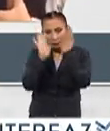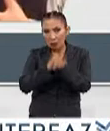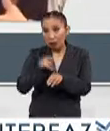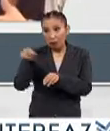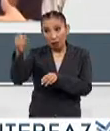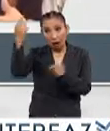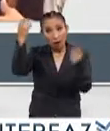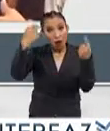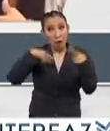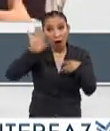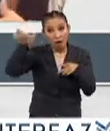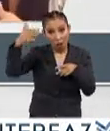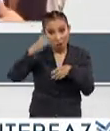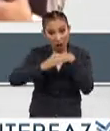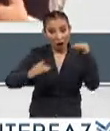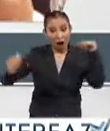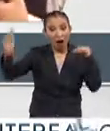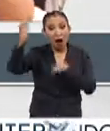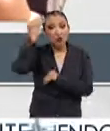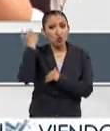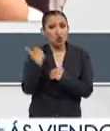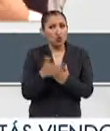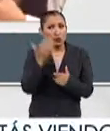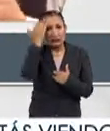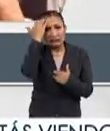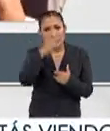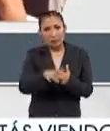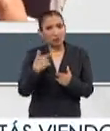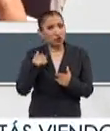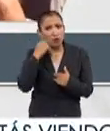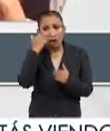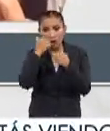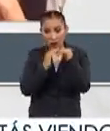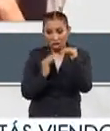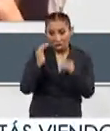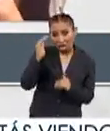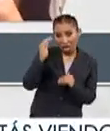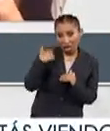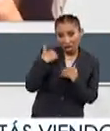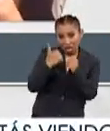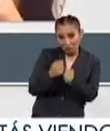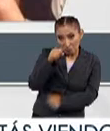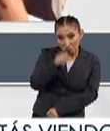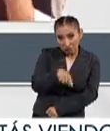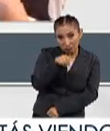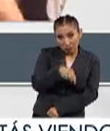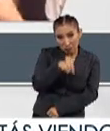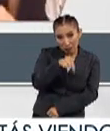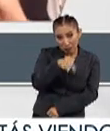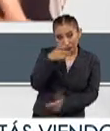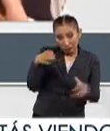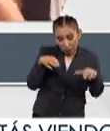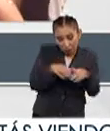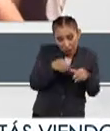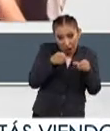porque hay gente fuera que está mucho más preparada y que realmente yo no me quisiera quedar estancada únicamente en un